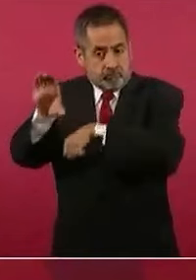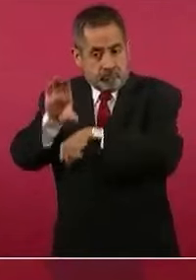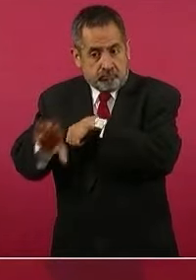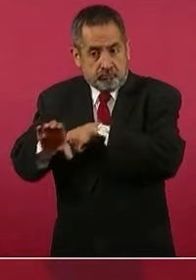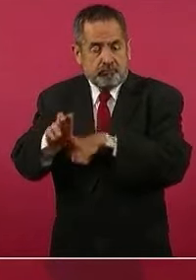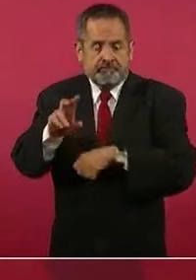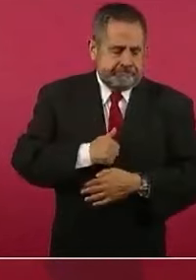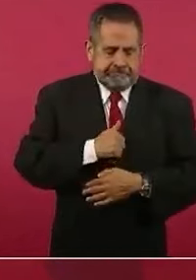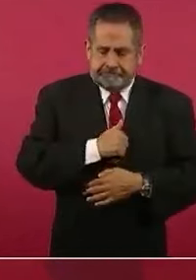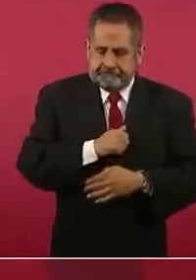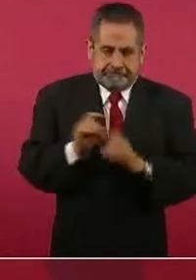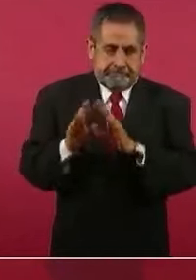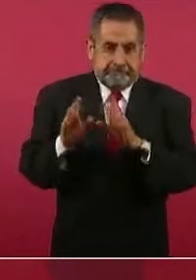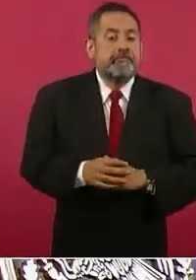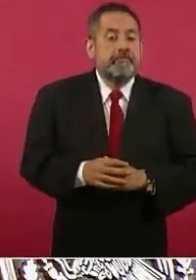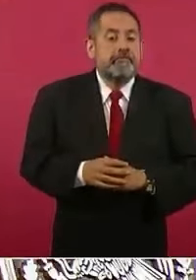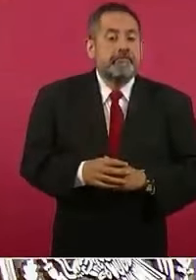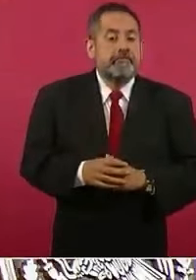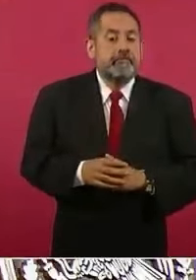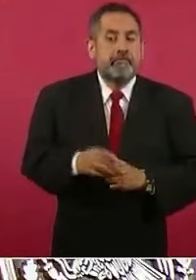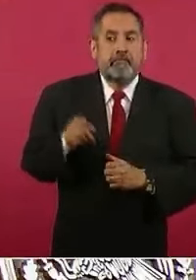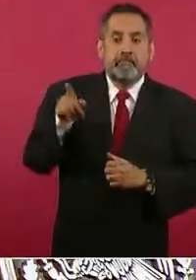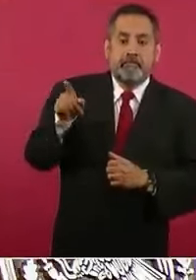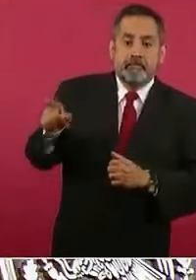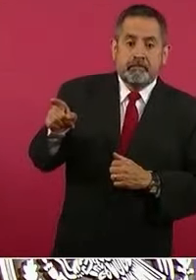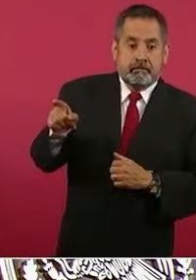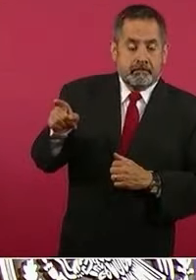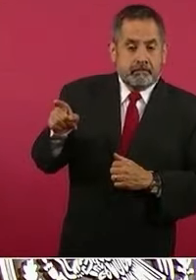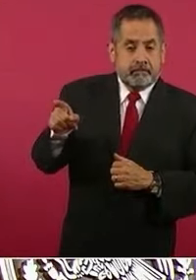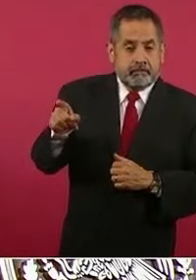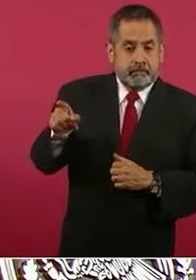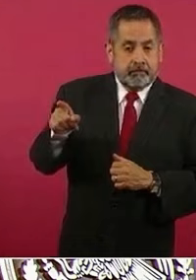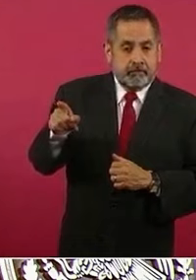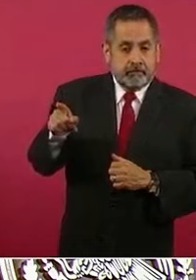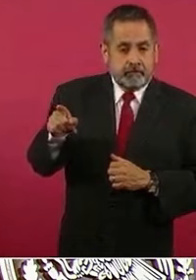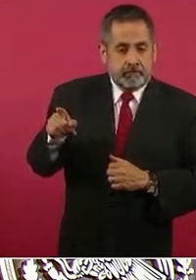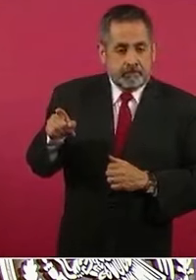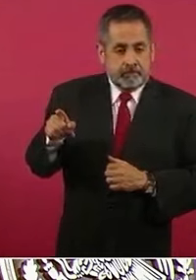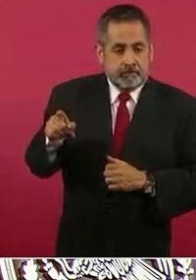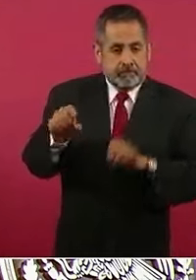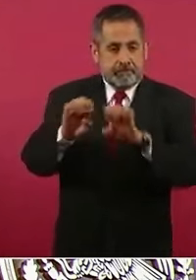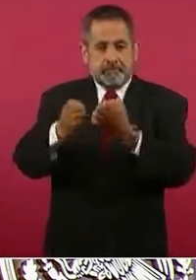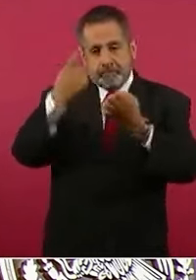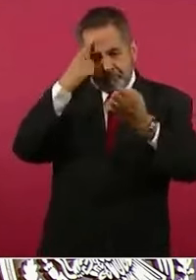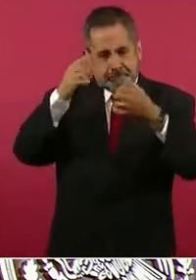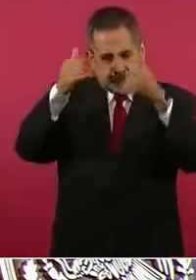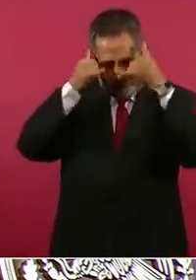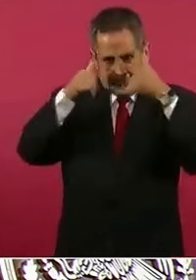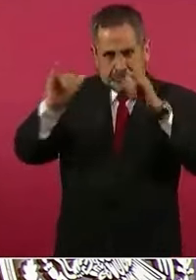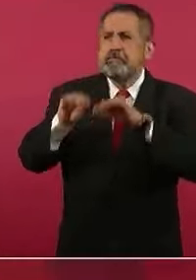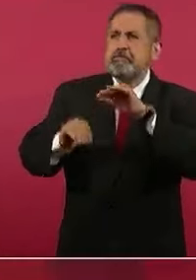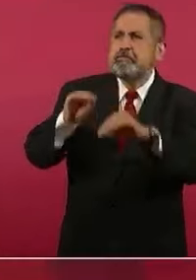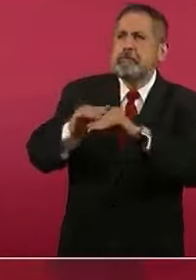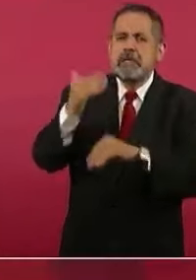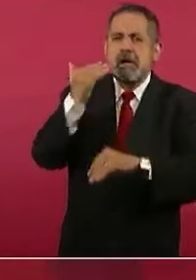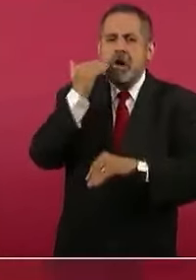muy lamentables. Se cayó una plaza de toros improvisada. Aquí